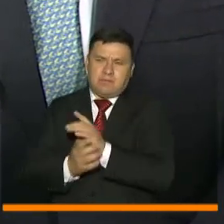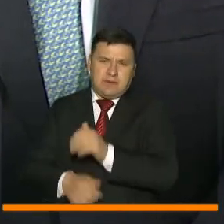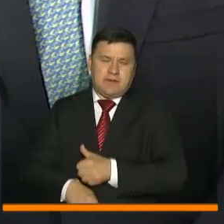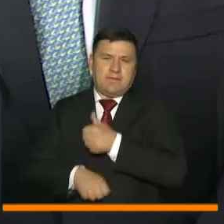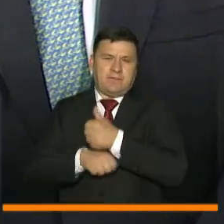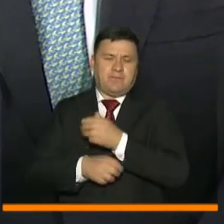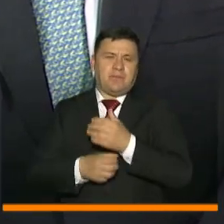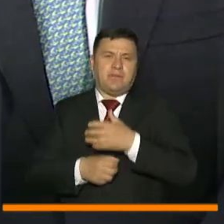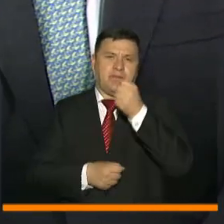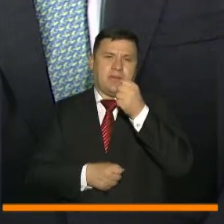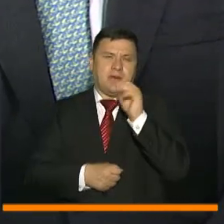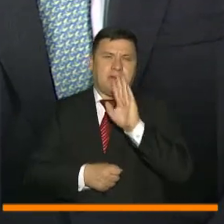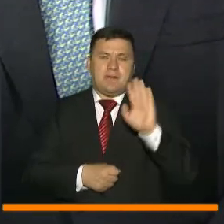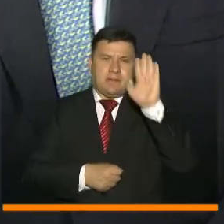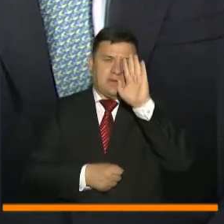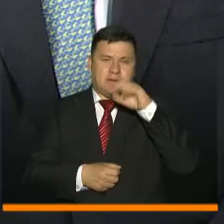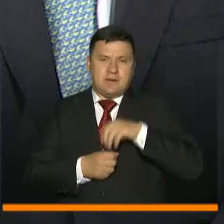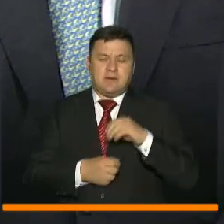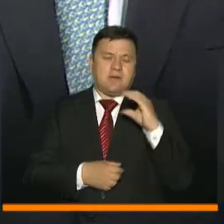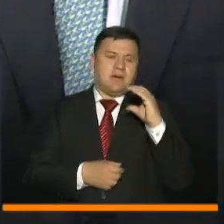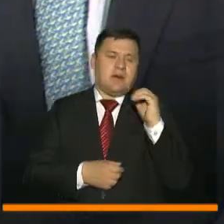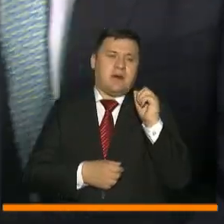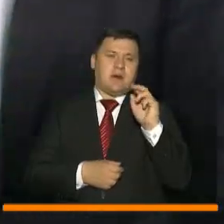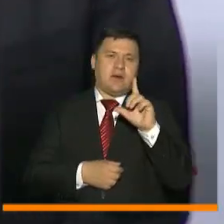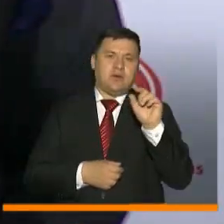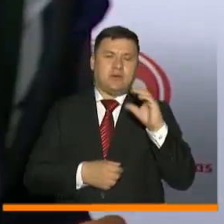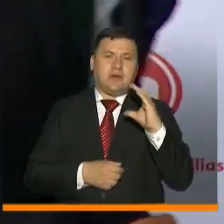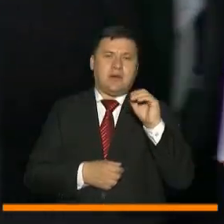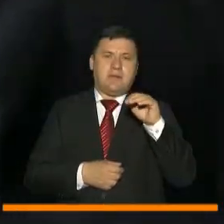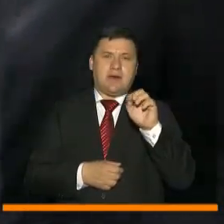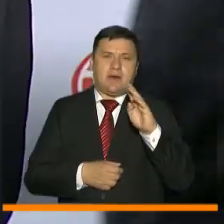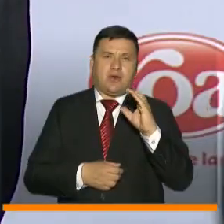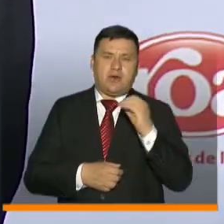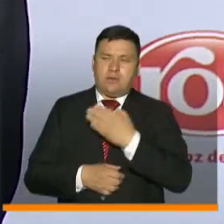director de la Federación Nacional de Departamentos, Carlos Camargo.